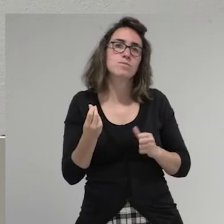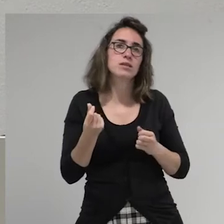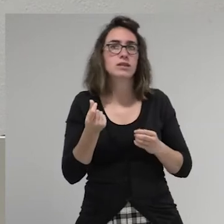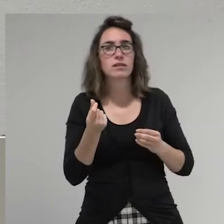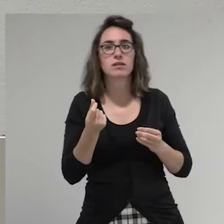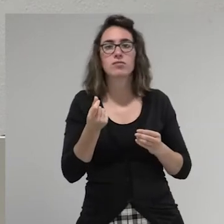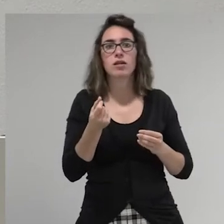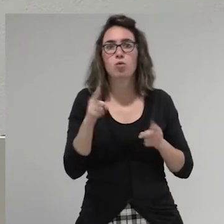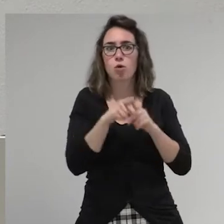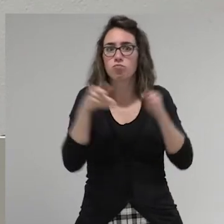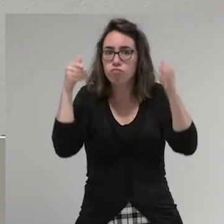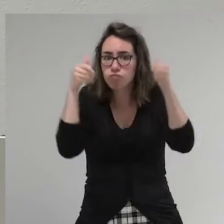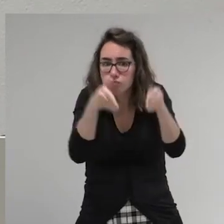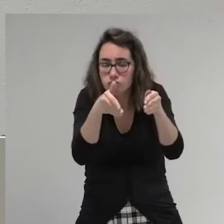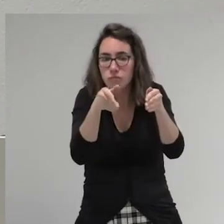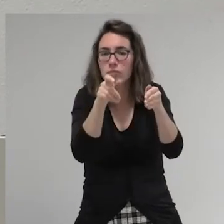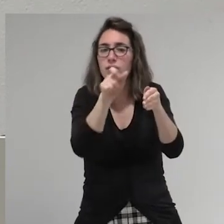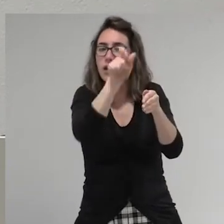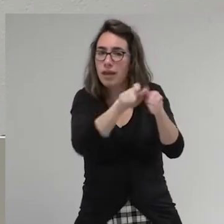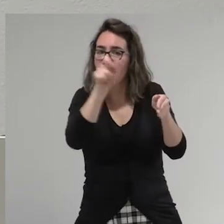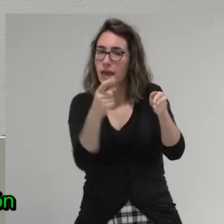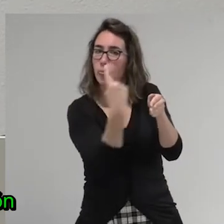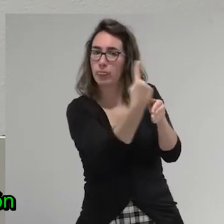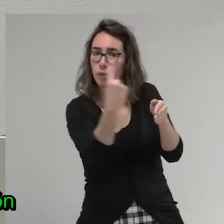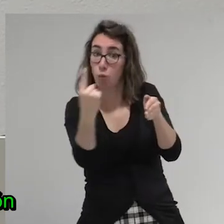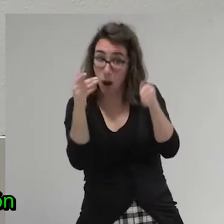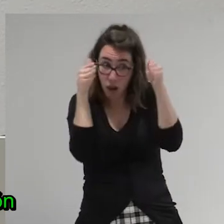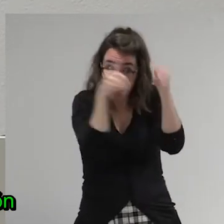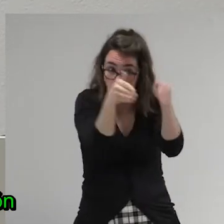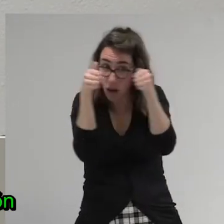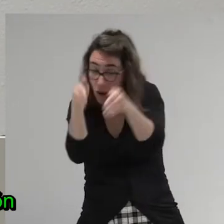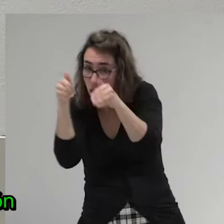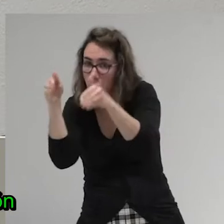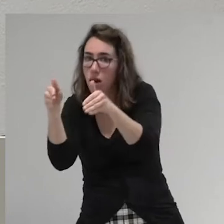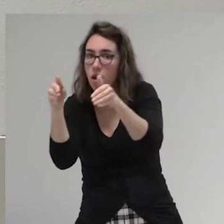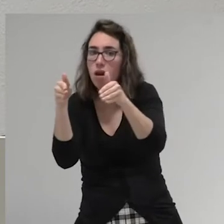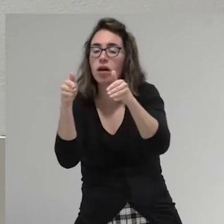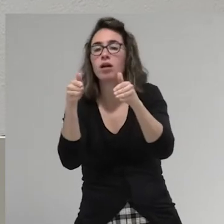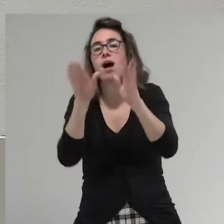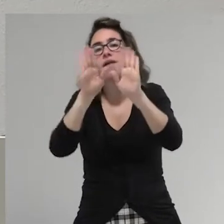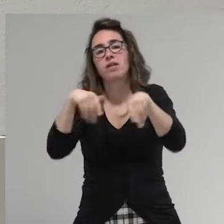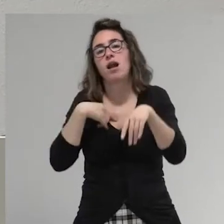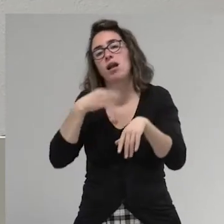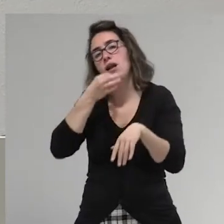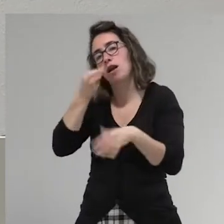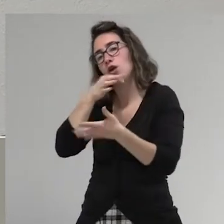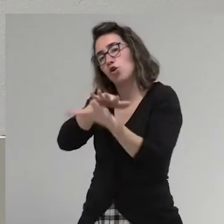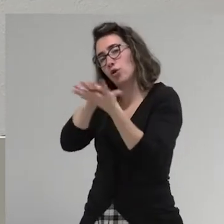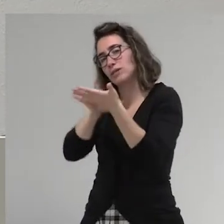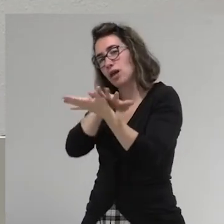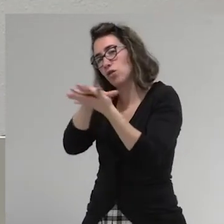la hiperfijación en las cuestiones individuales de las personitas nos van a llevar a tener una conversación donde vamos a intentar